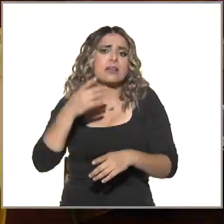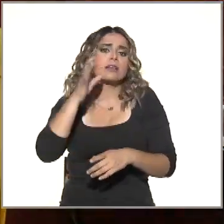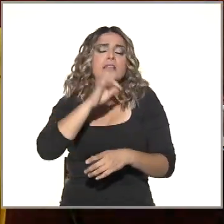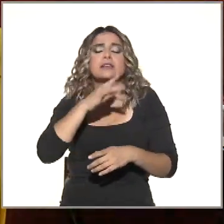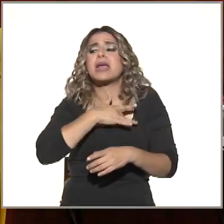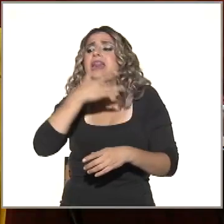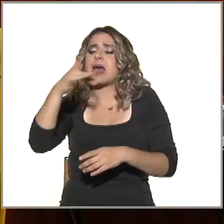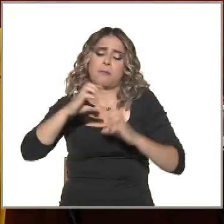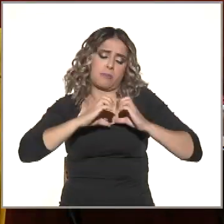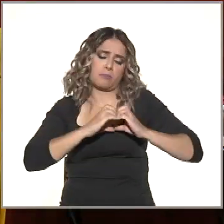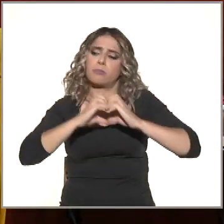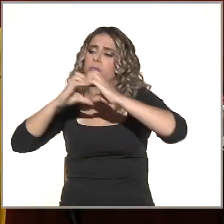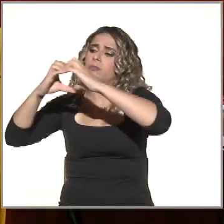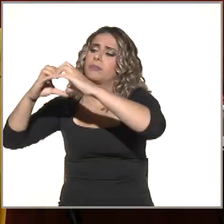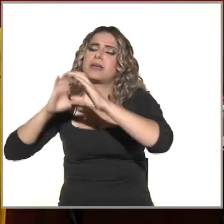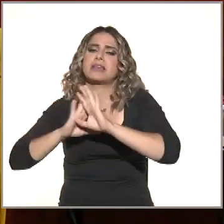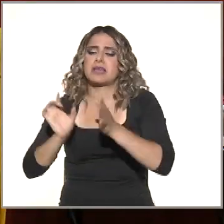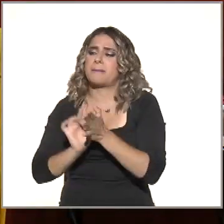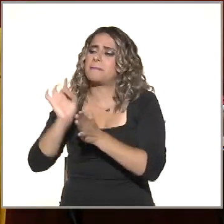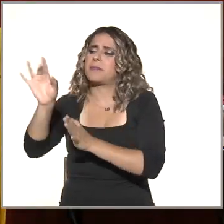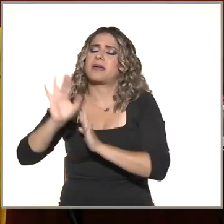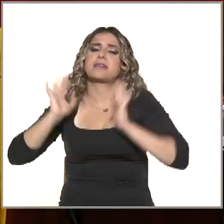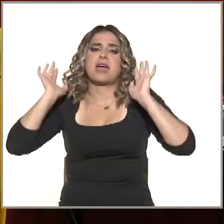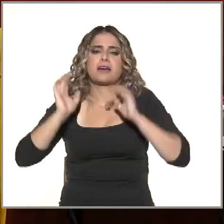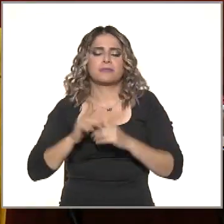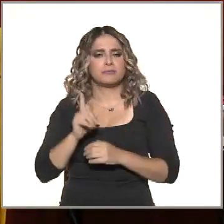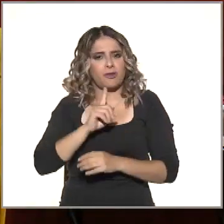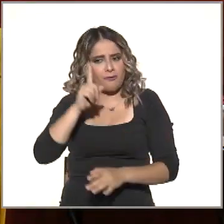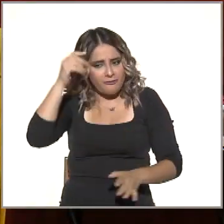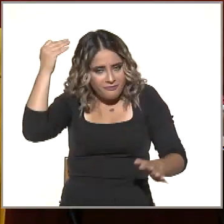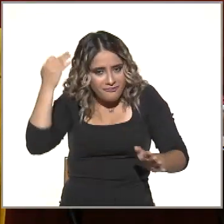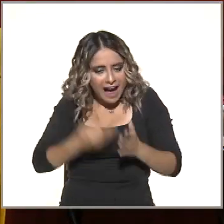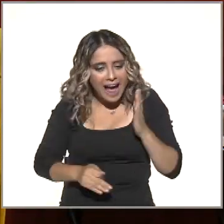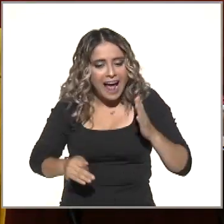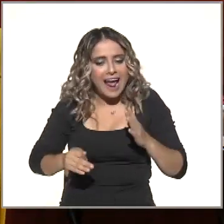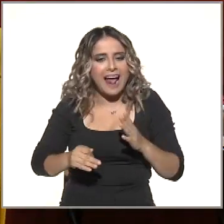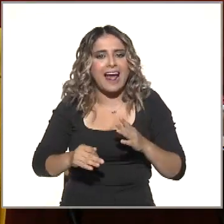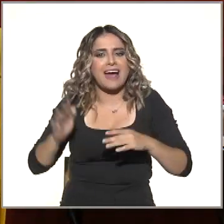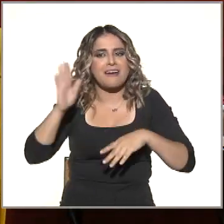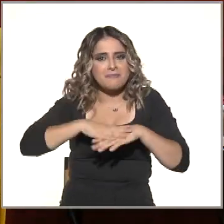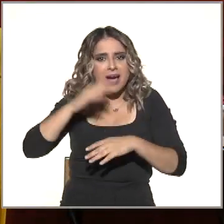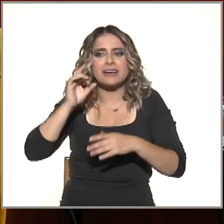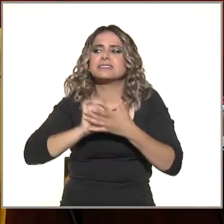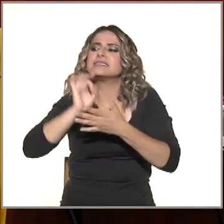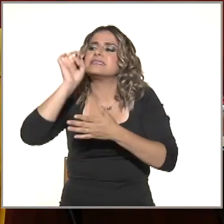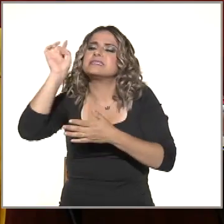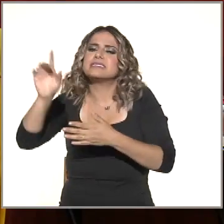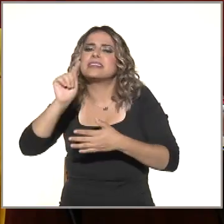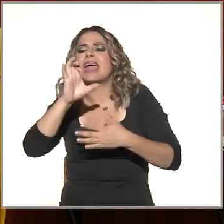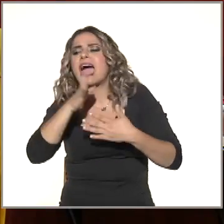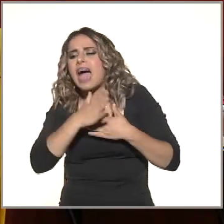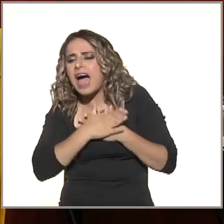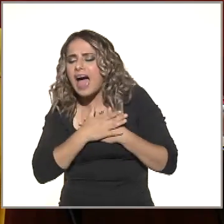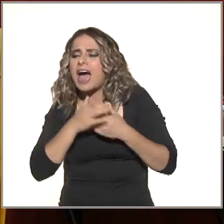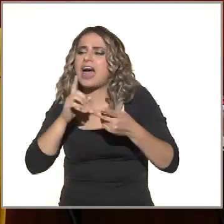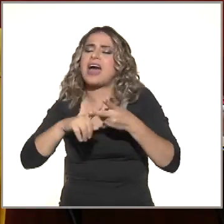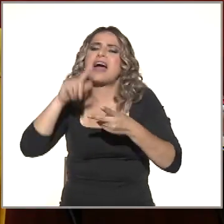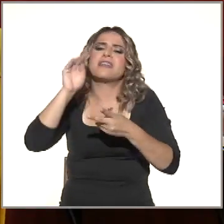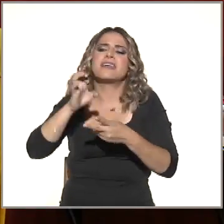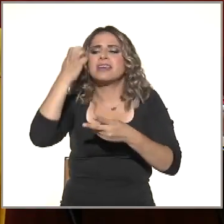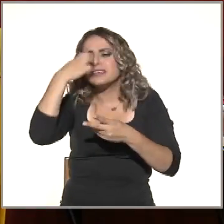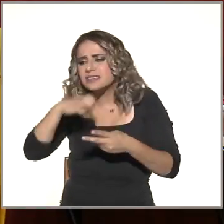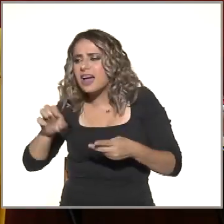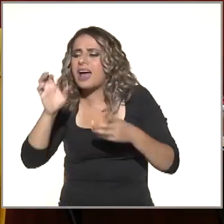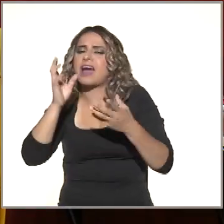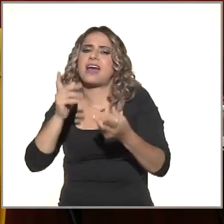corazoncito, qué bien, ¿no? Pero hay veces en que hace falta una palabra completa, una expresión completa